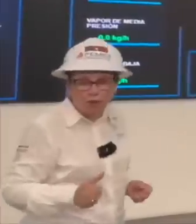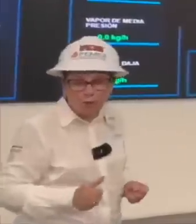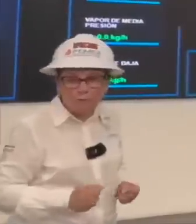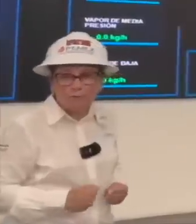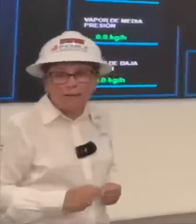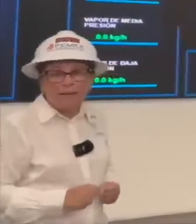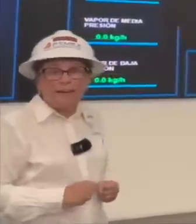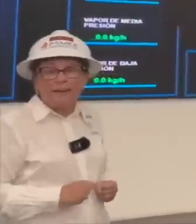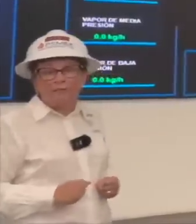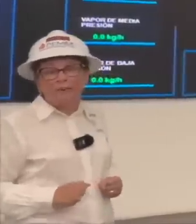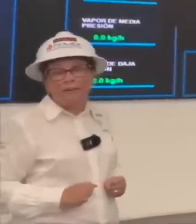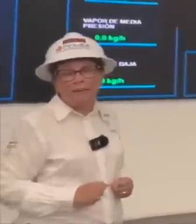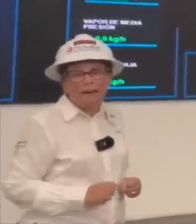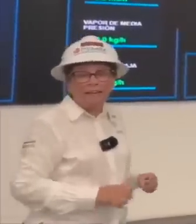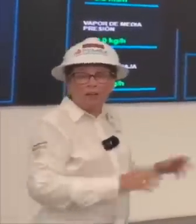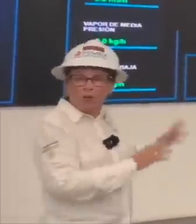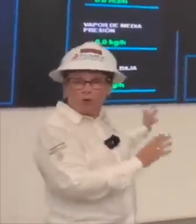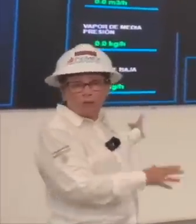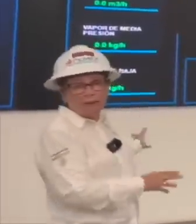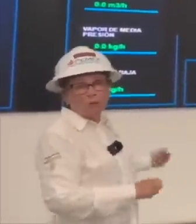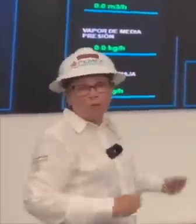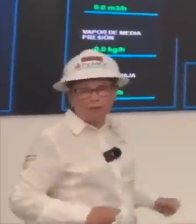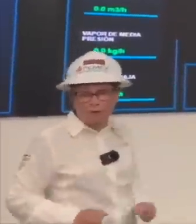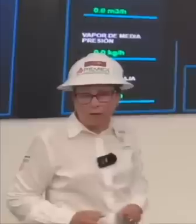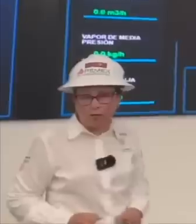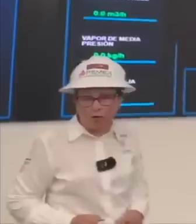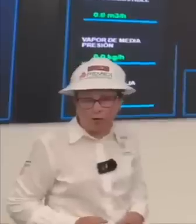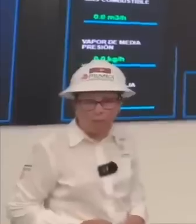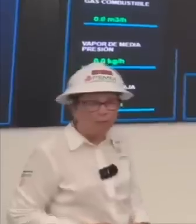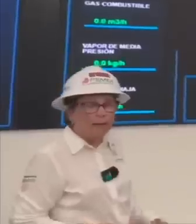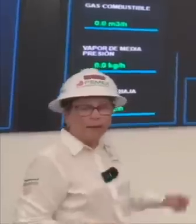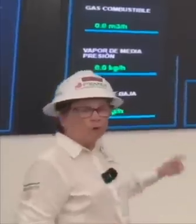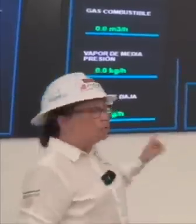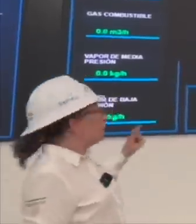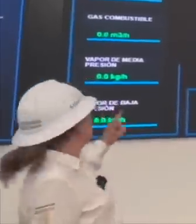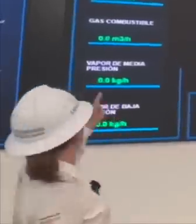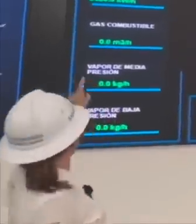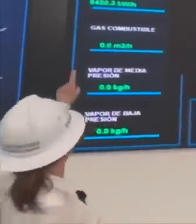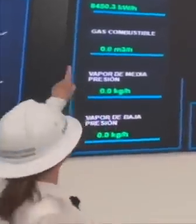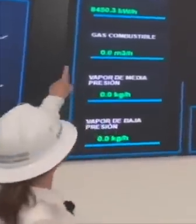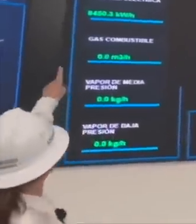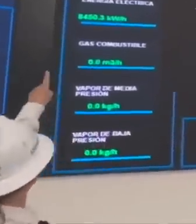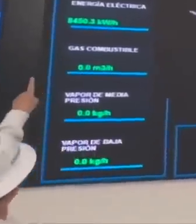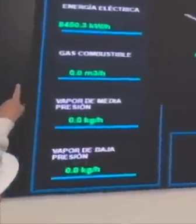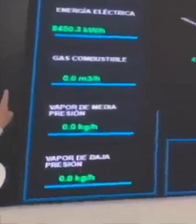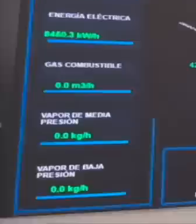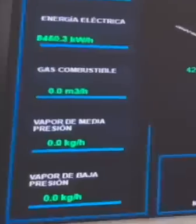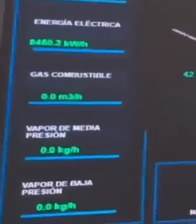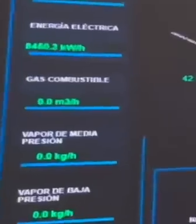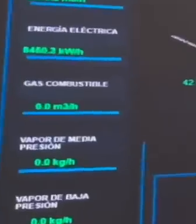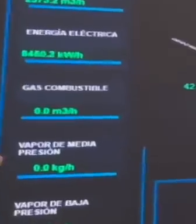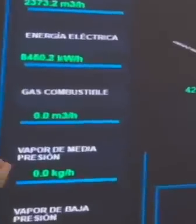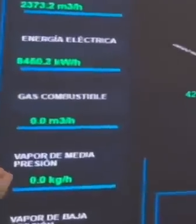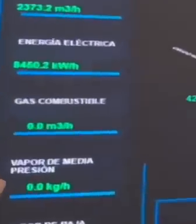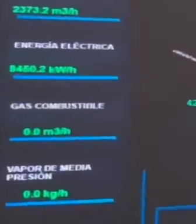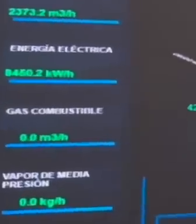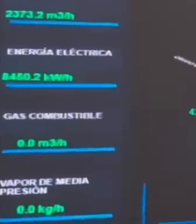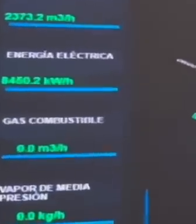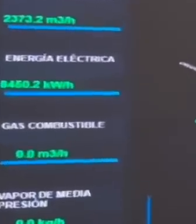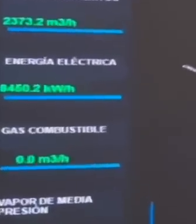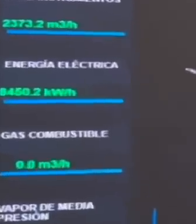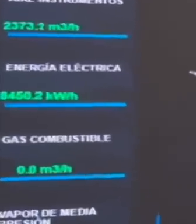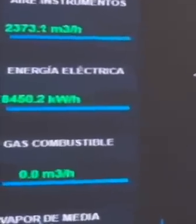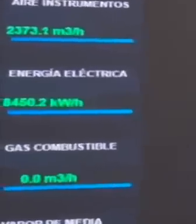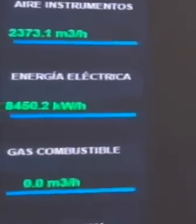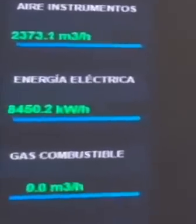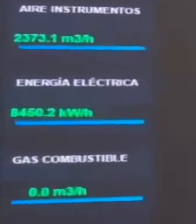29 de junio, la refinería Olmeca recibió su primera carga de petróleo, compuesta por 1 millón de